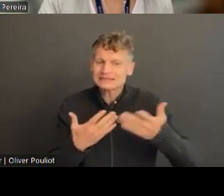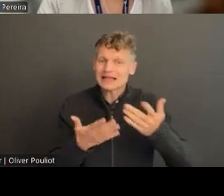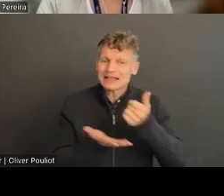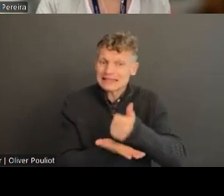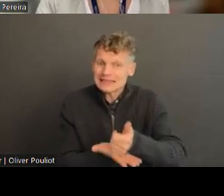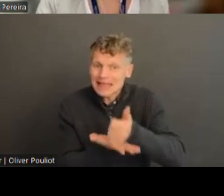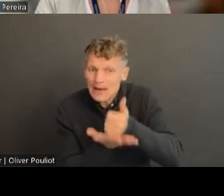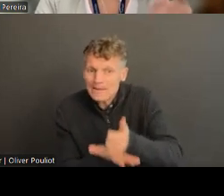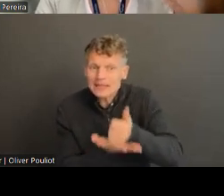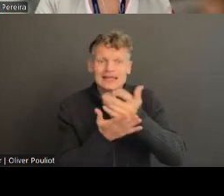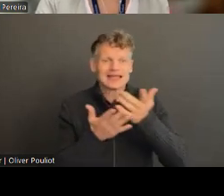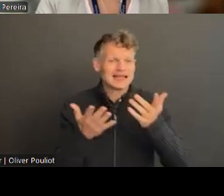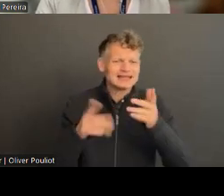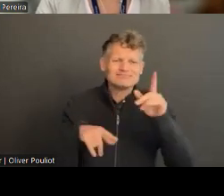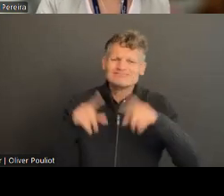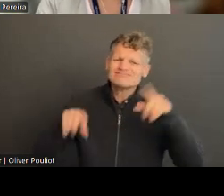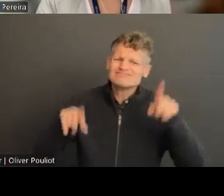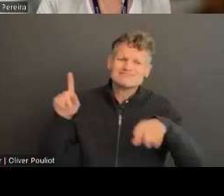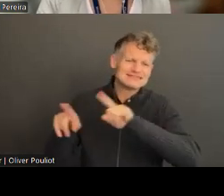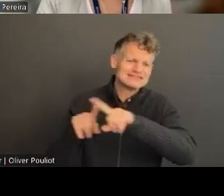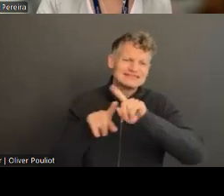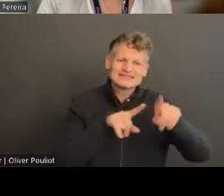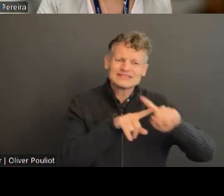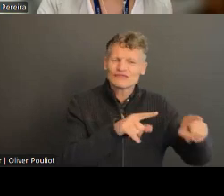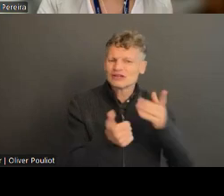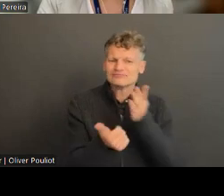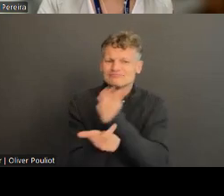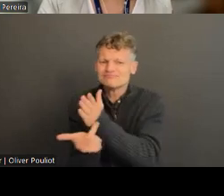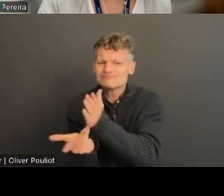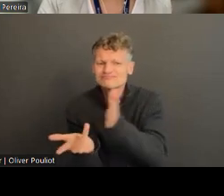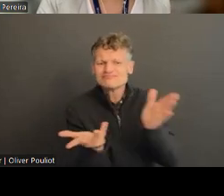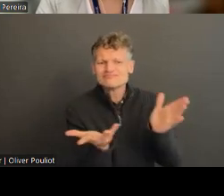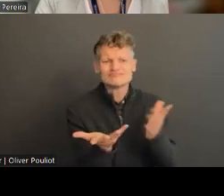y posteriormente todas las personas que tienen diagnóstico de un cáncer